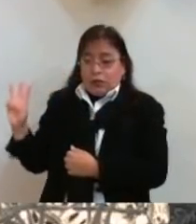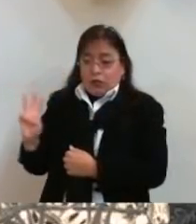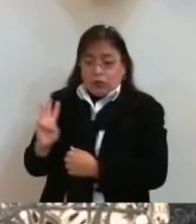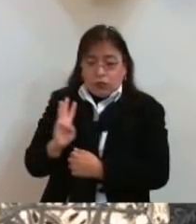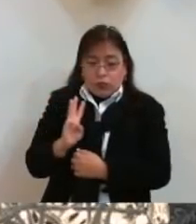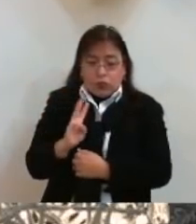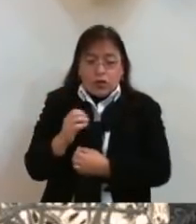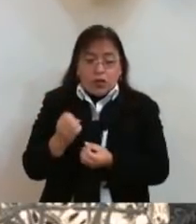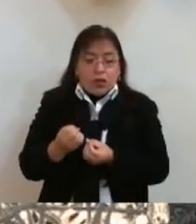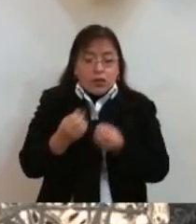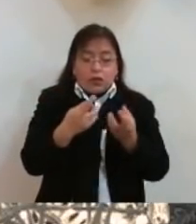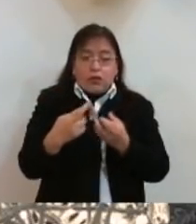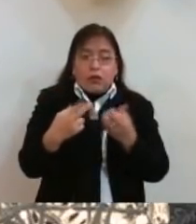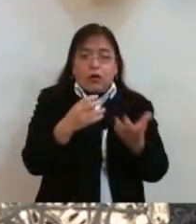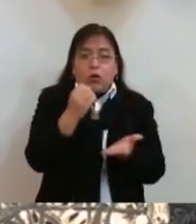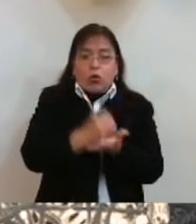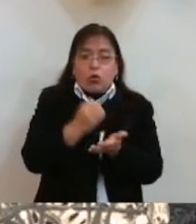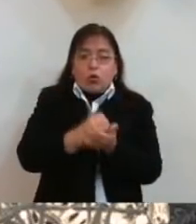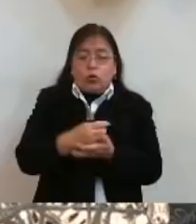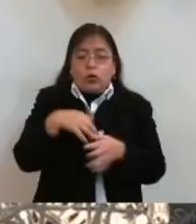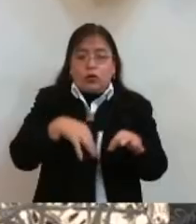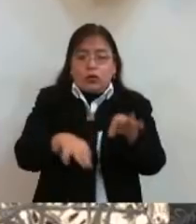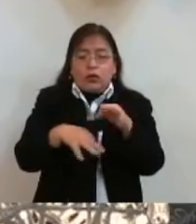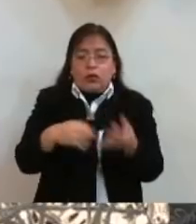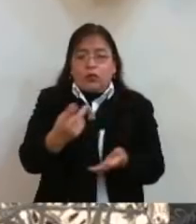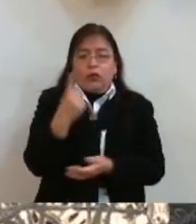oro, incienso y mirra,